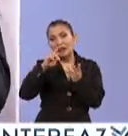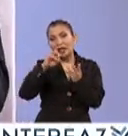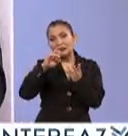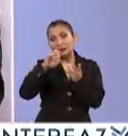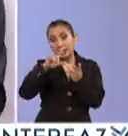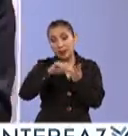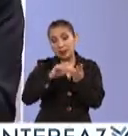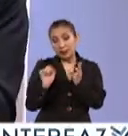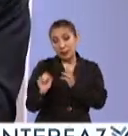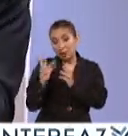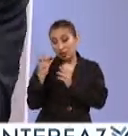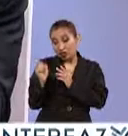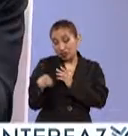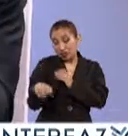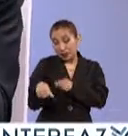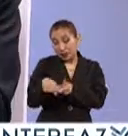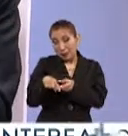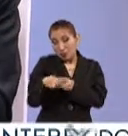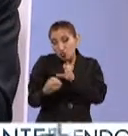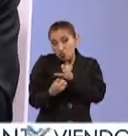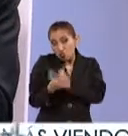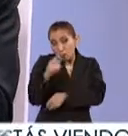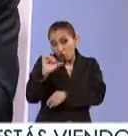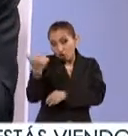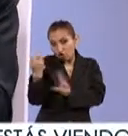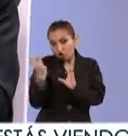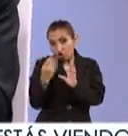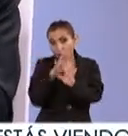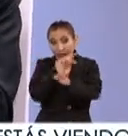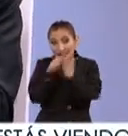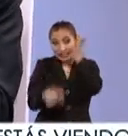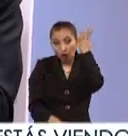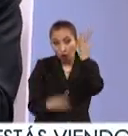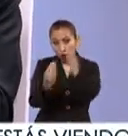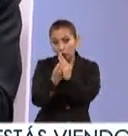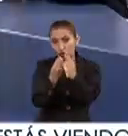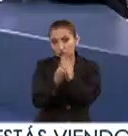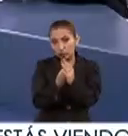ahorita el 24 de septiembre arrancamos con otros 5,